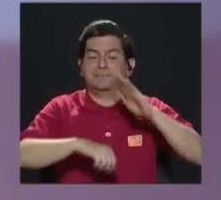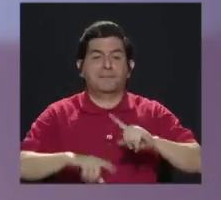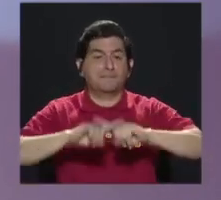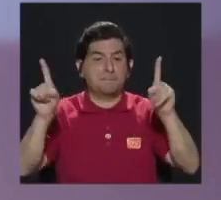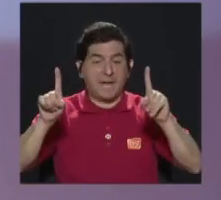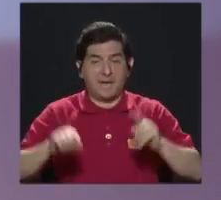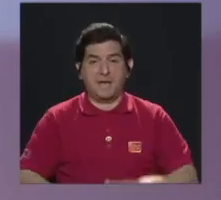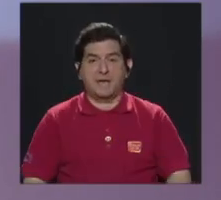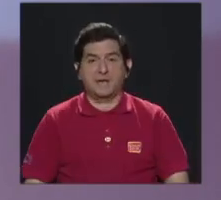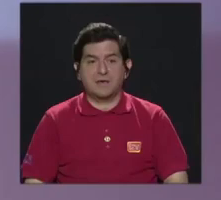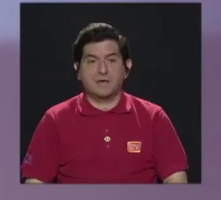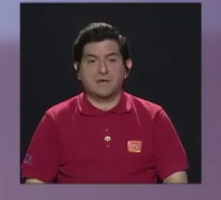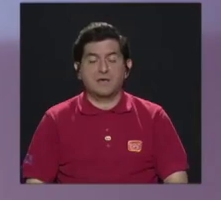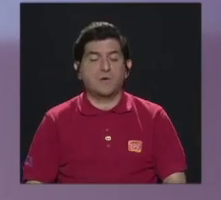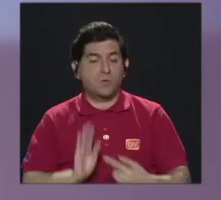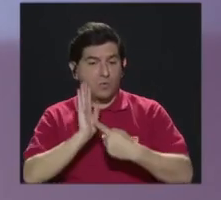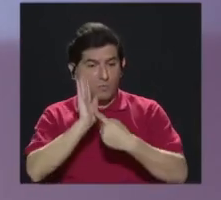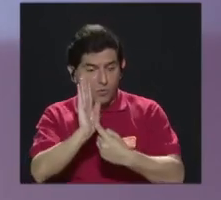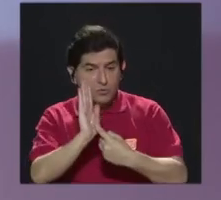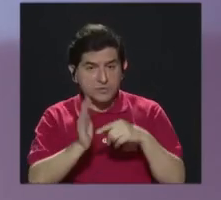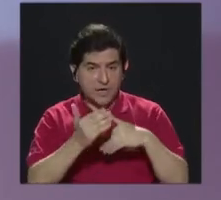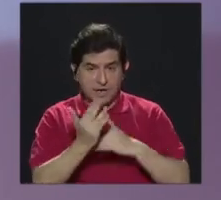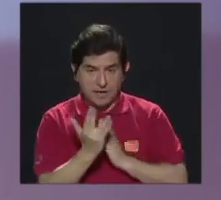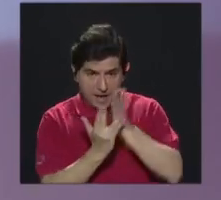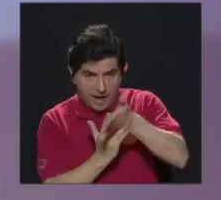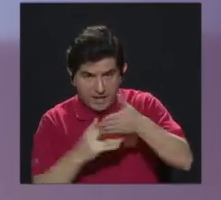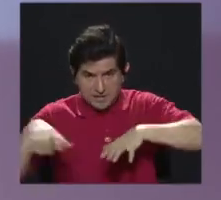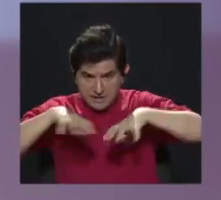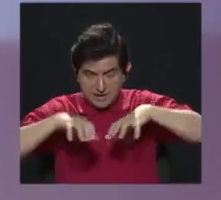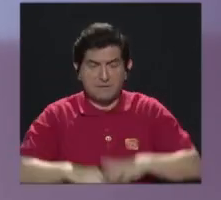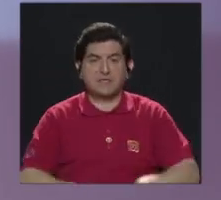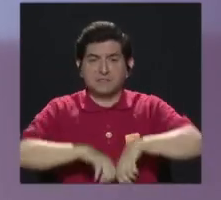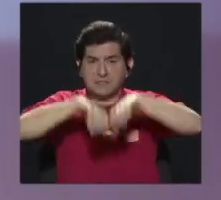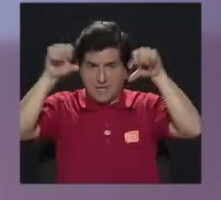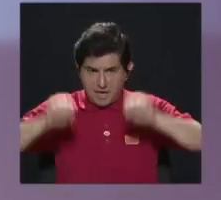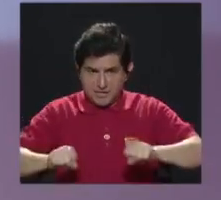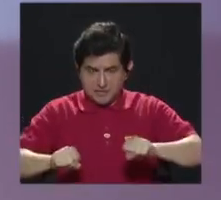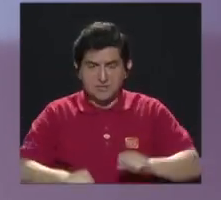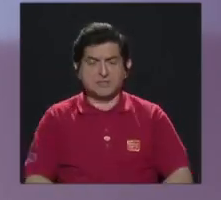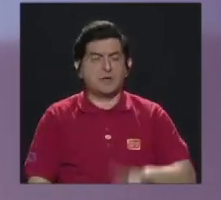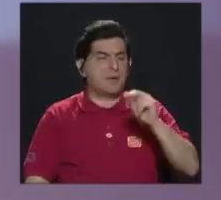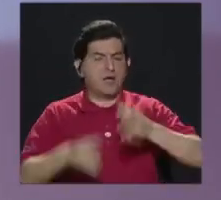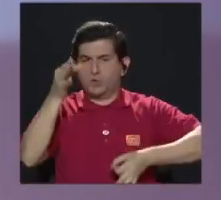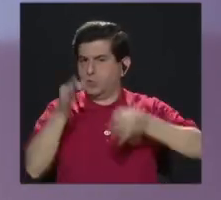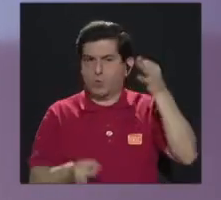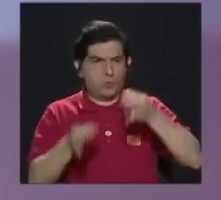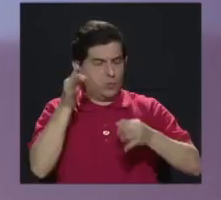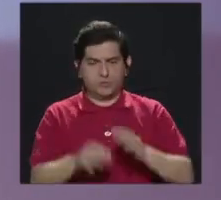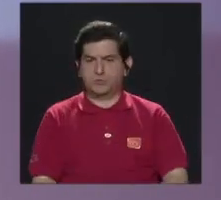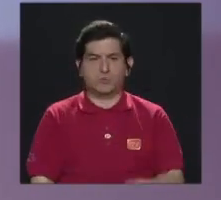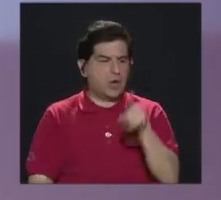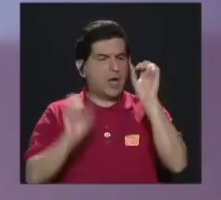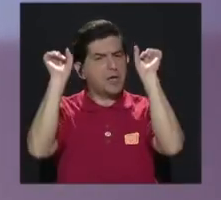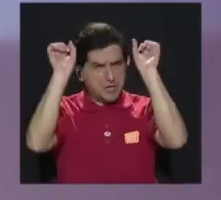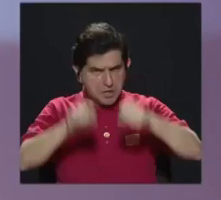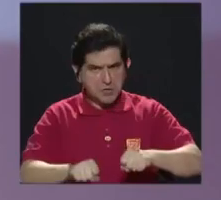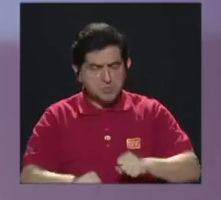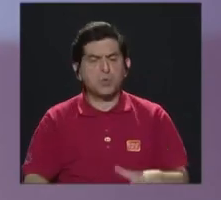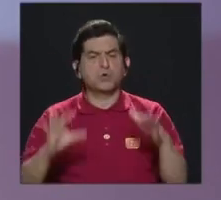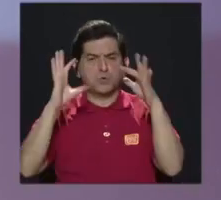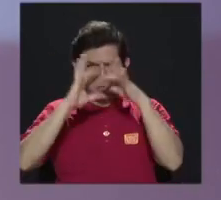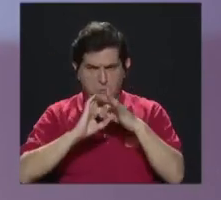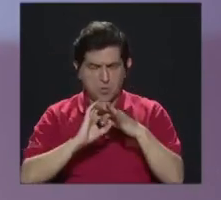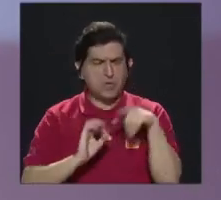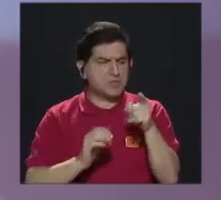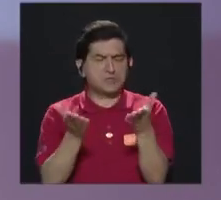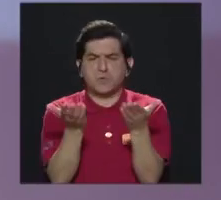acto para demostrarle al sistema que primero que el sistema no es justo, que ellas pueden perfectamente estar juntas como